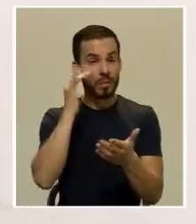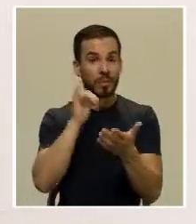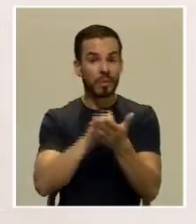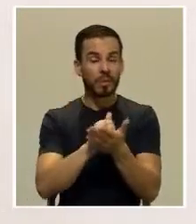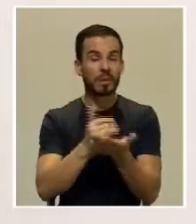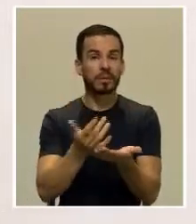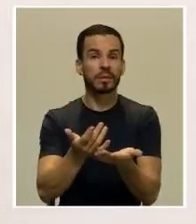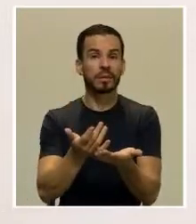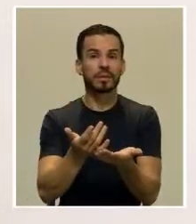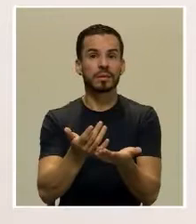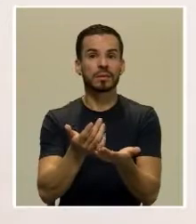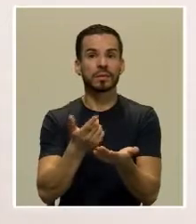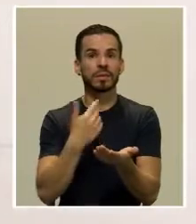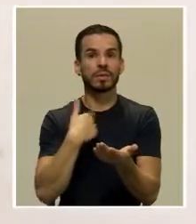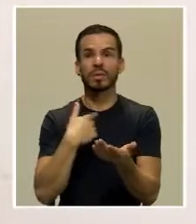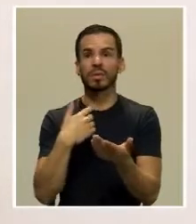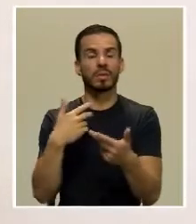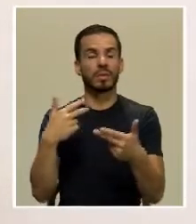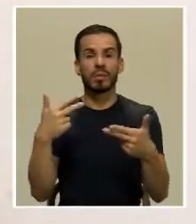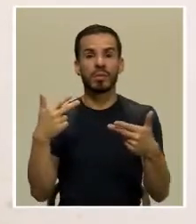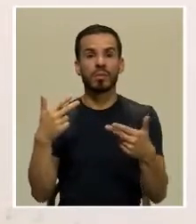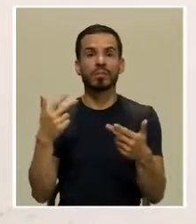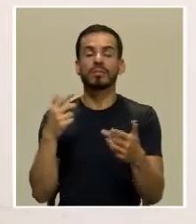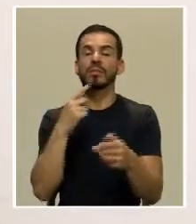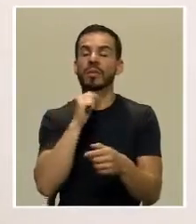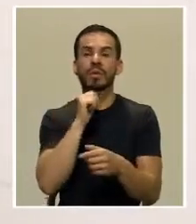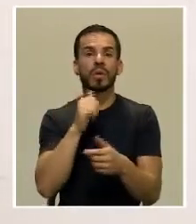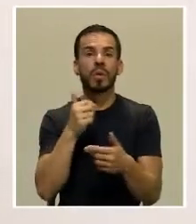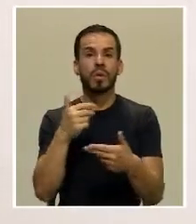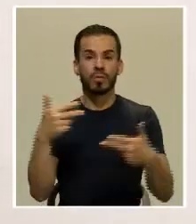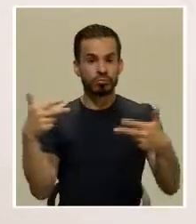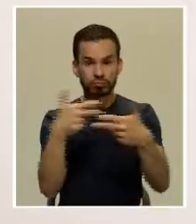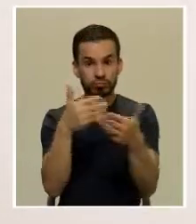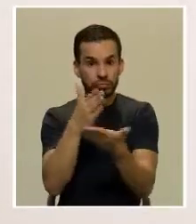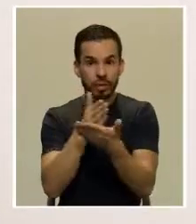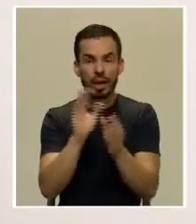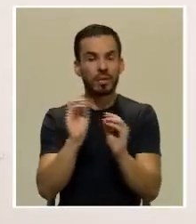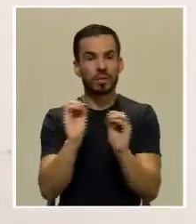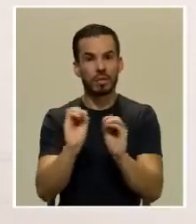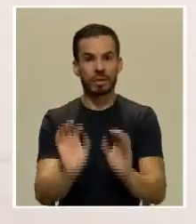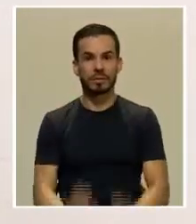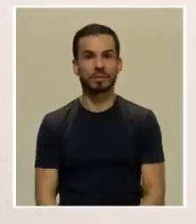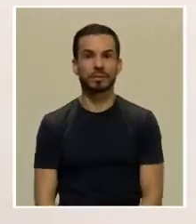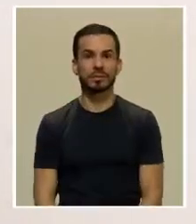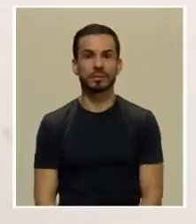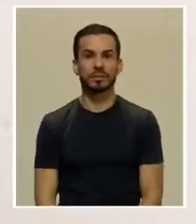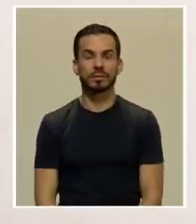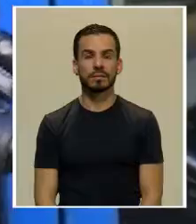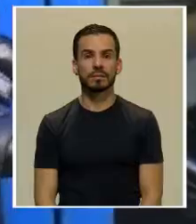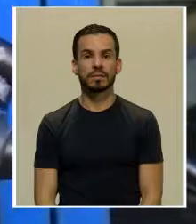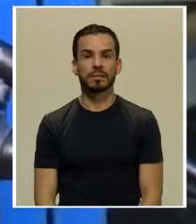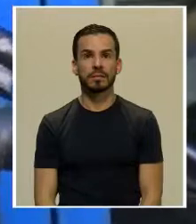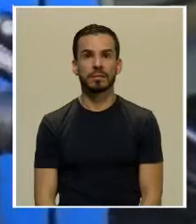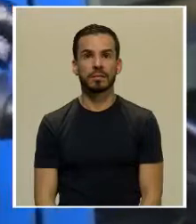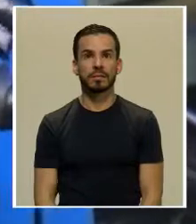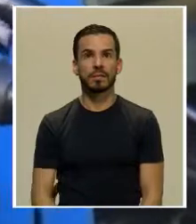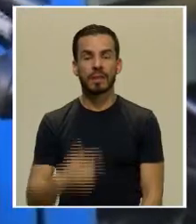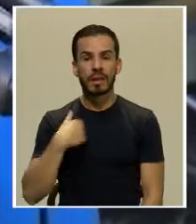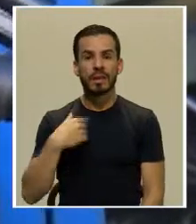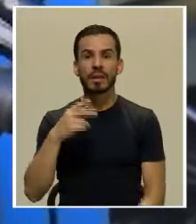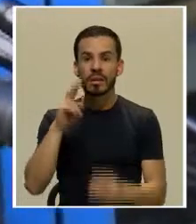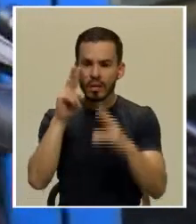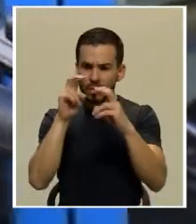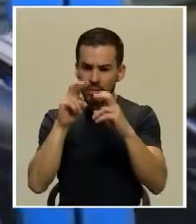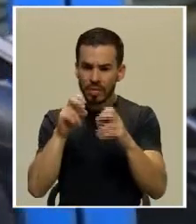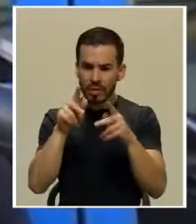entonces, siendo así, no se va a volver a tomar esta medida de cerrar la carretera. Que hicieran pruebas